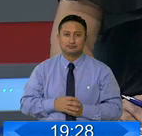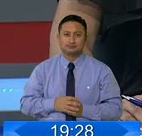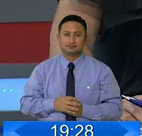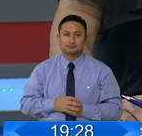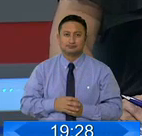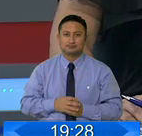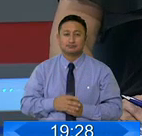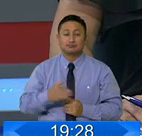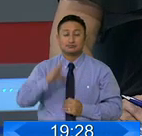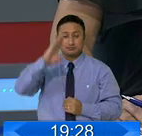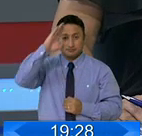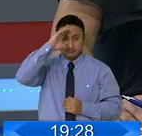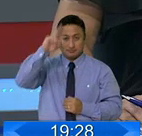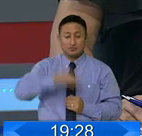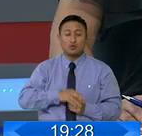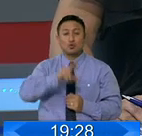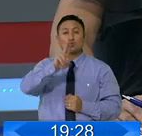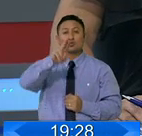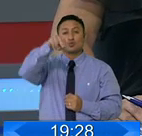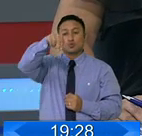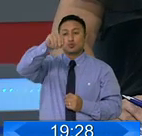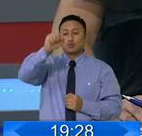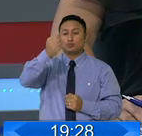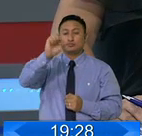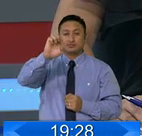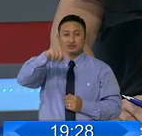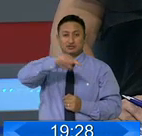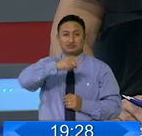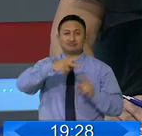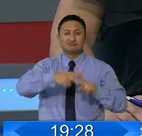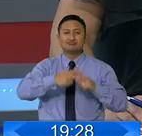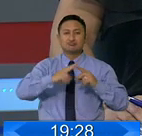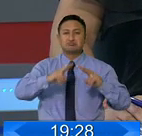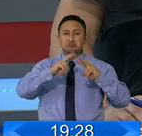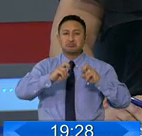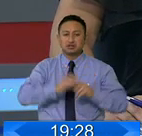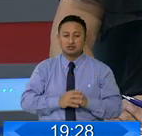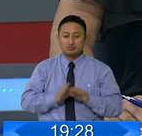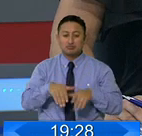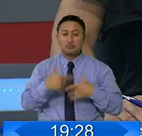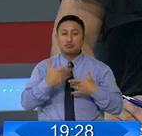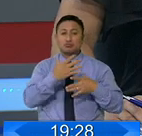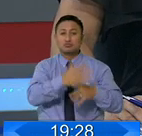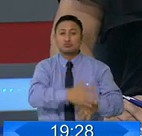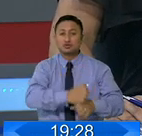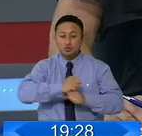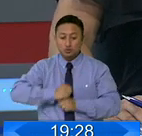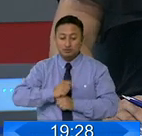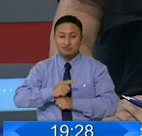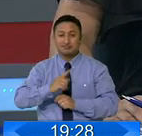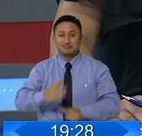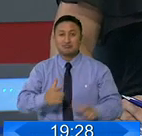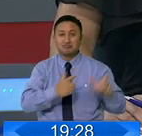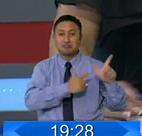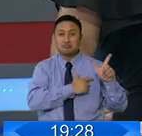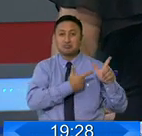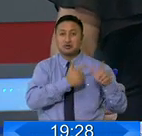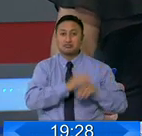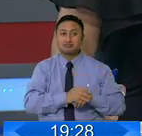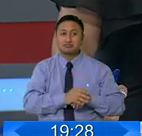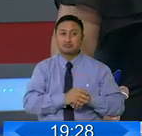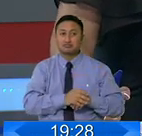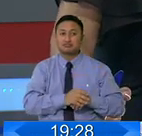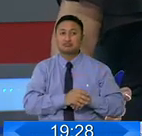Agentes de la UNAS, en coordinación con la Fiscalía, iniciaron la investigación bajo la figura de secuestro del militar que desapareció desde